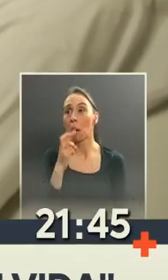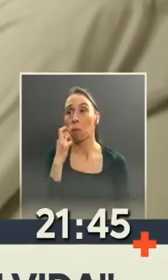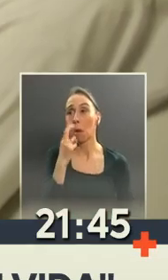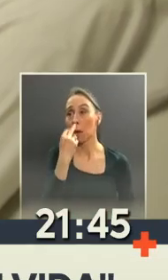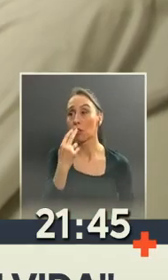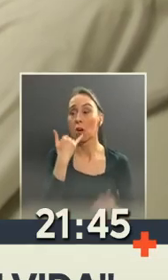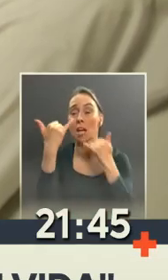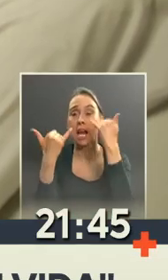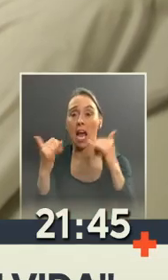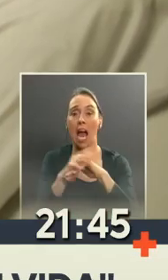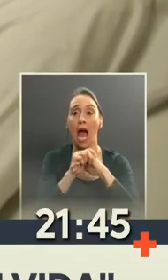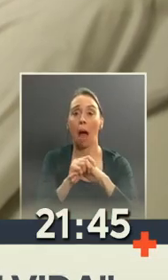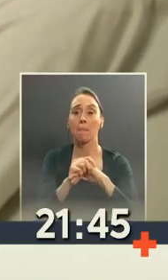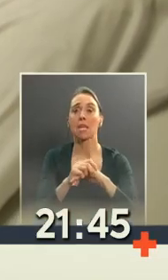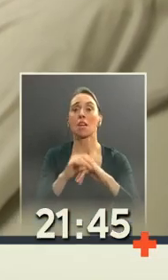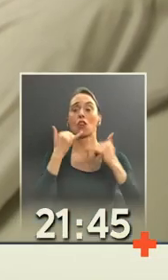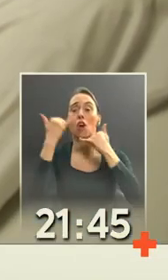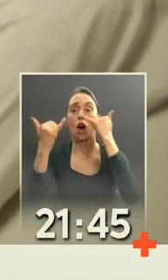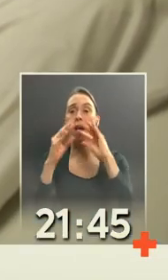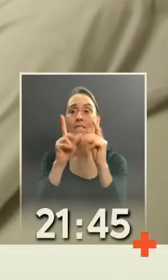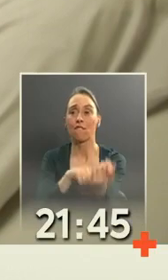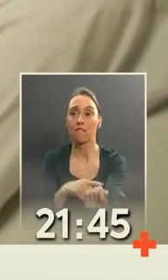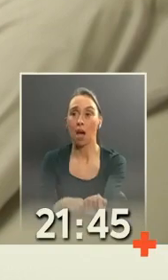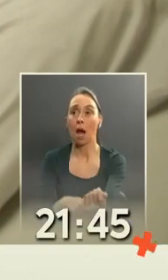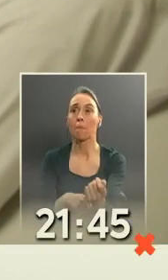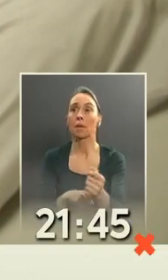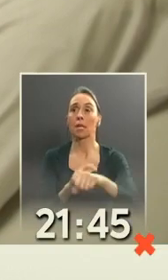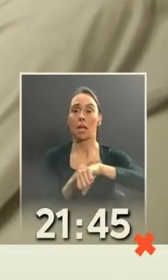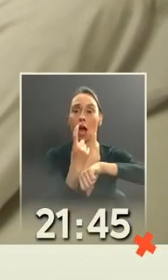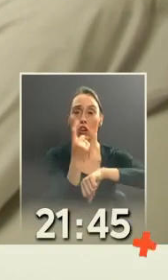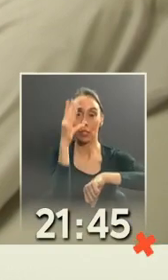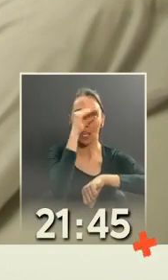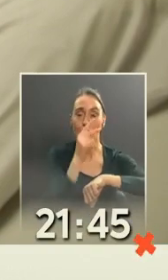amigos, a los familiares, a las 11, 12 de la noche.